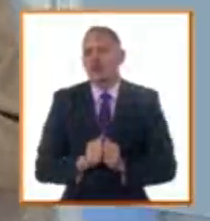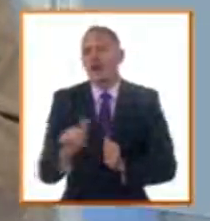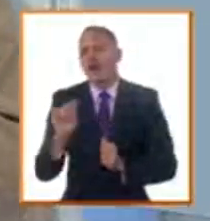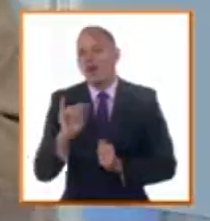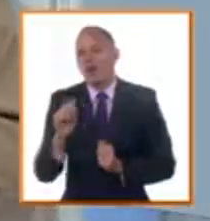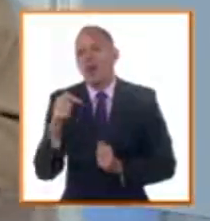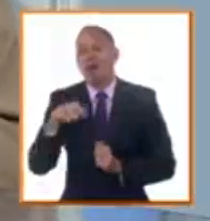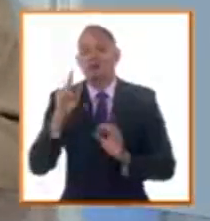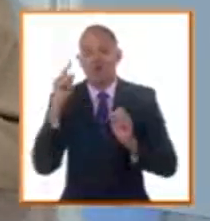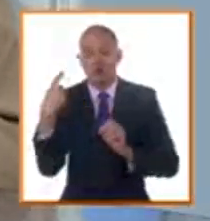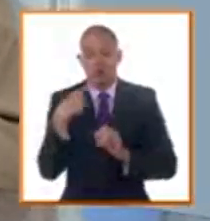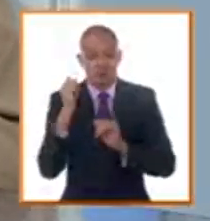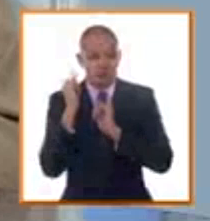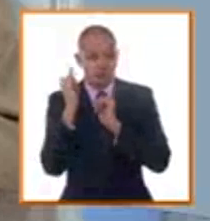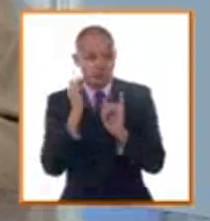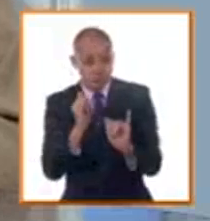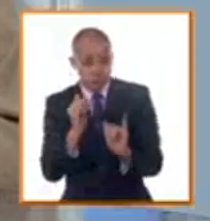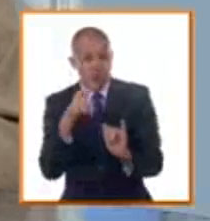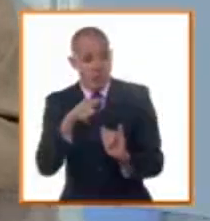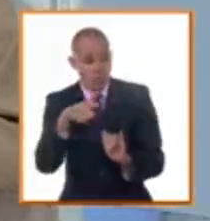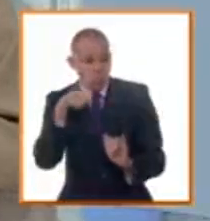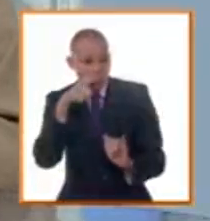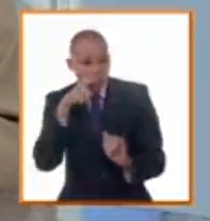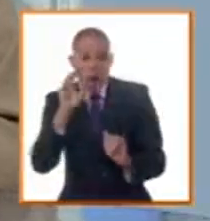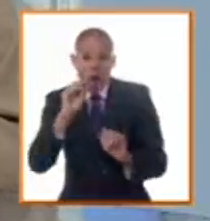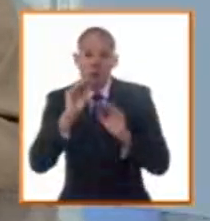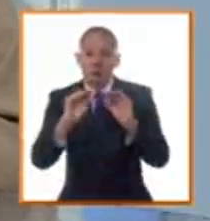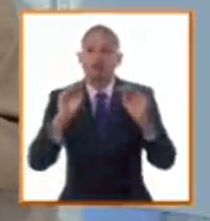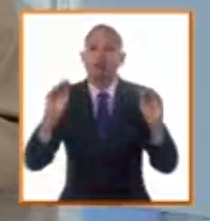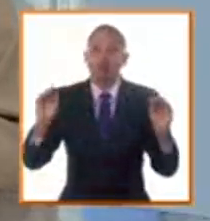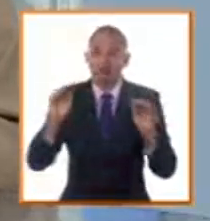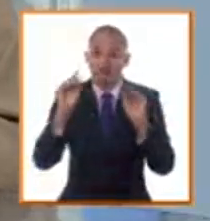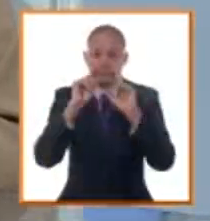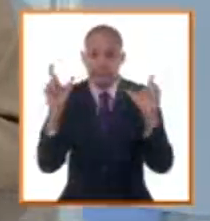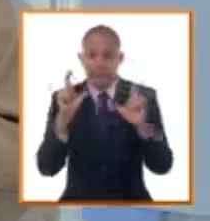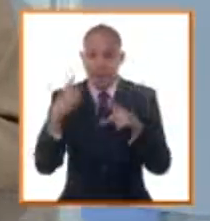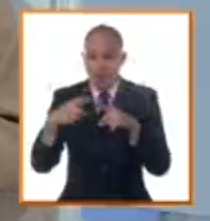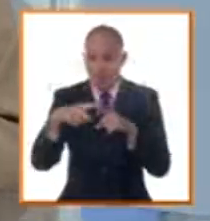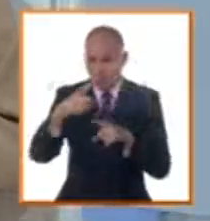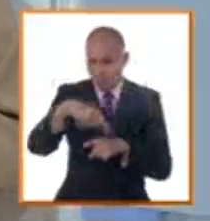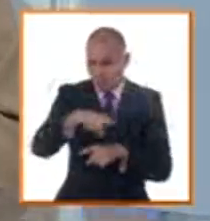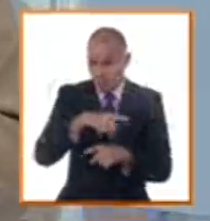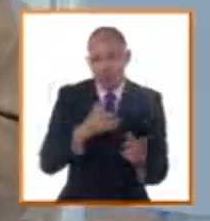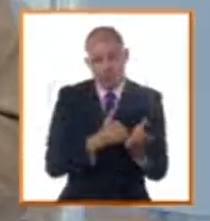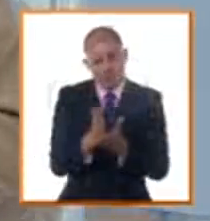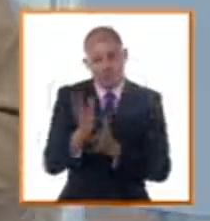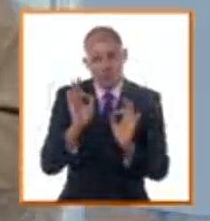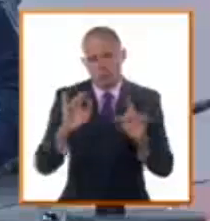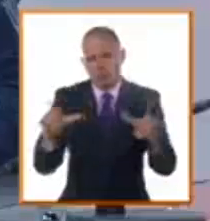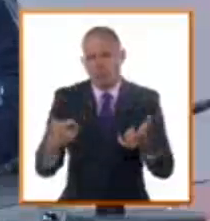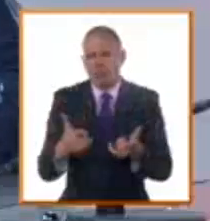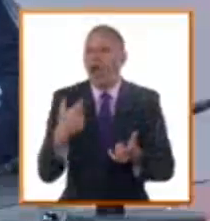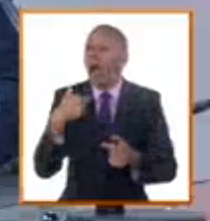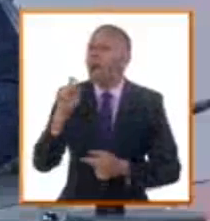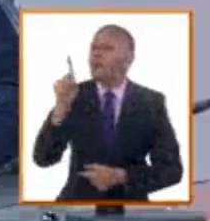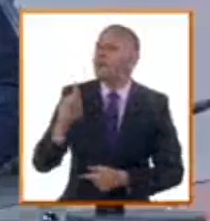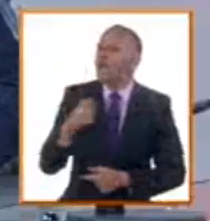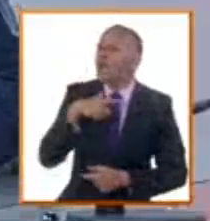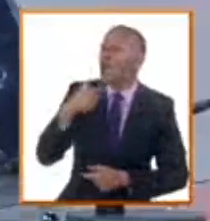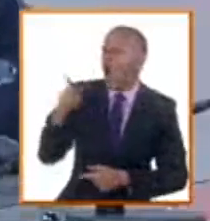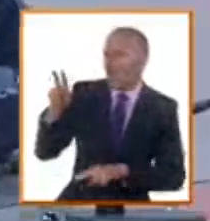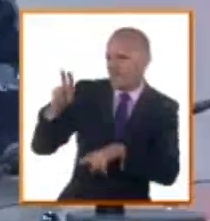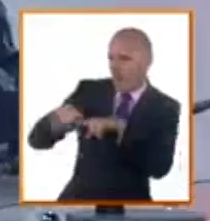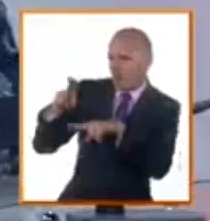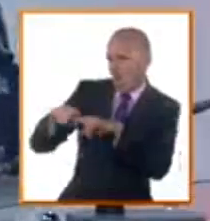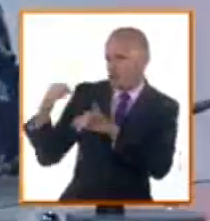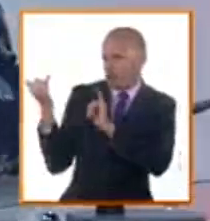alertas, sino también la importancia de nuestros centros meteorológicos provinciales y el papel que juegan en cada uno de sus territorios. Cuando ustedes emiten la alerta